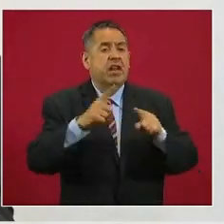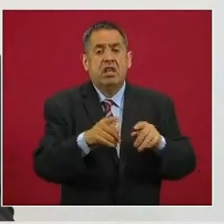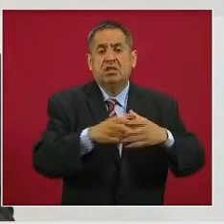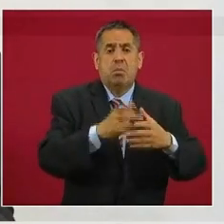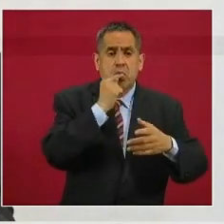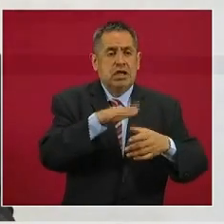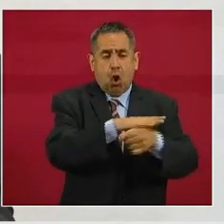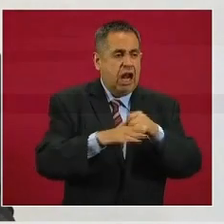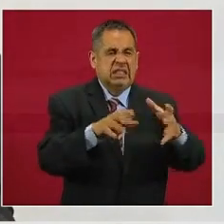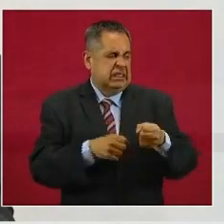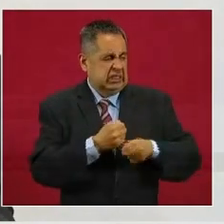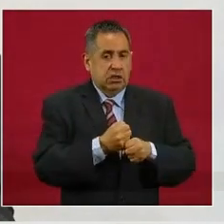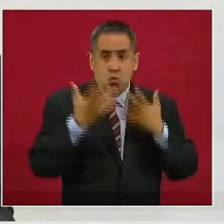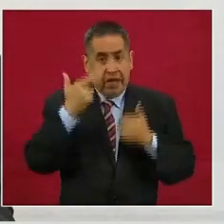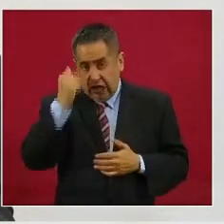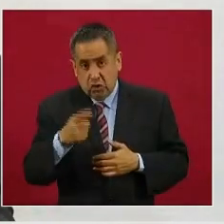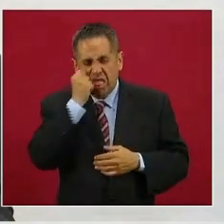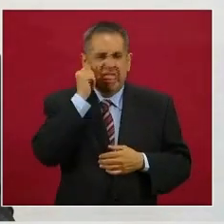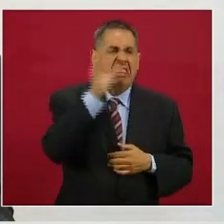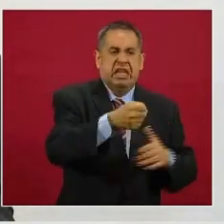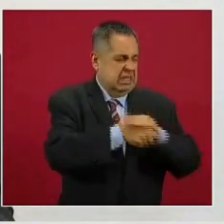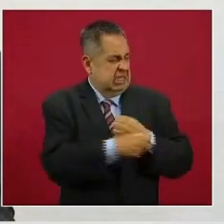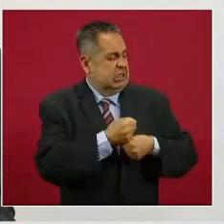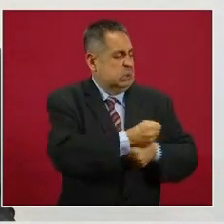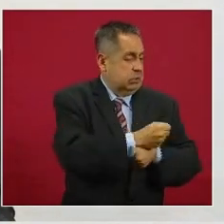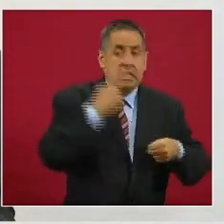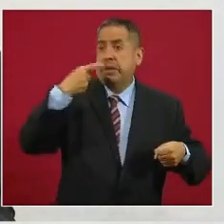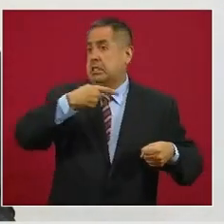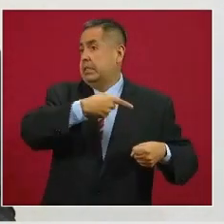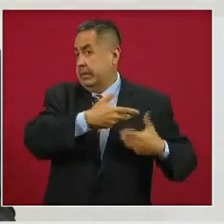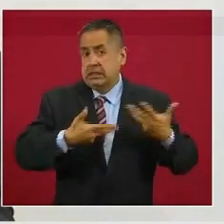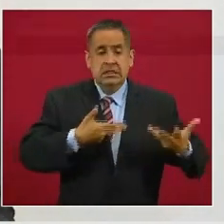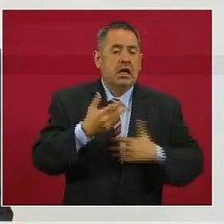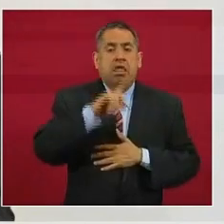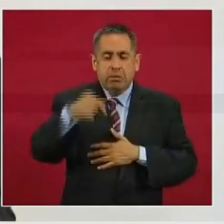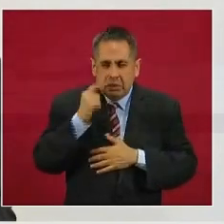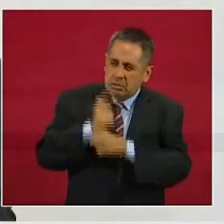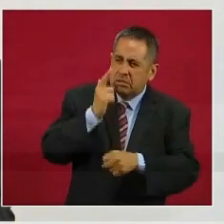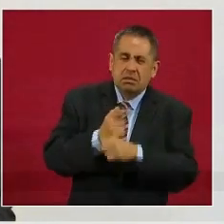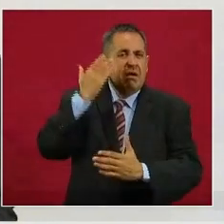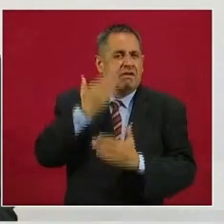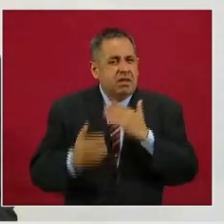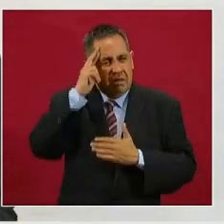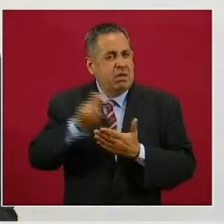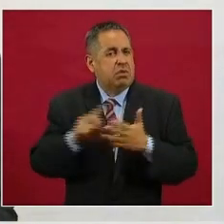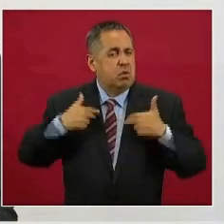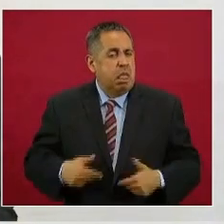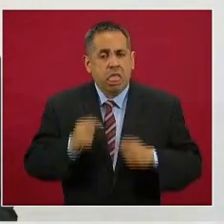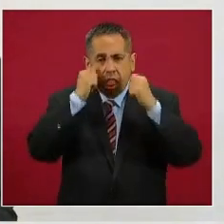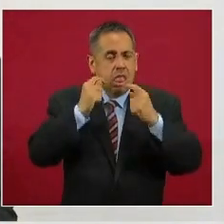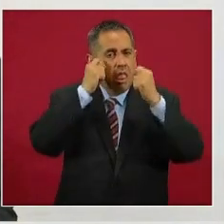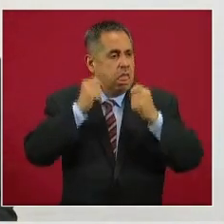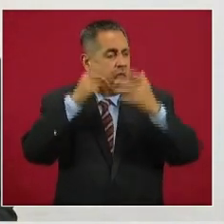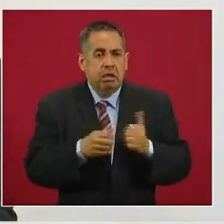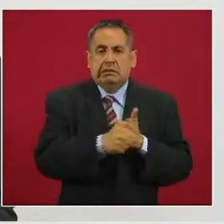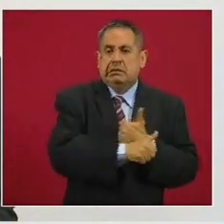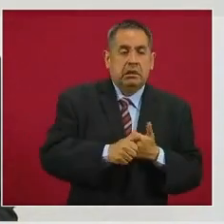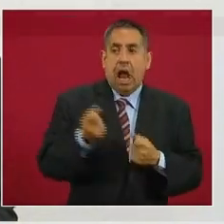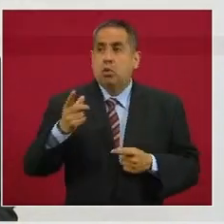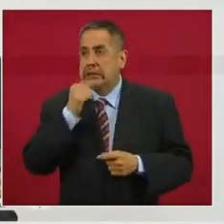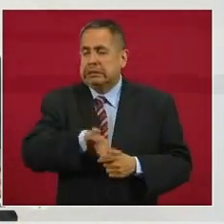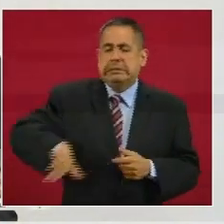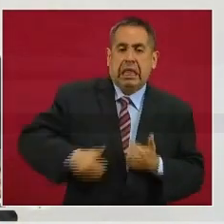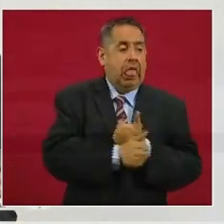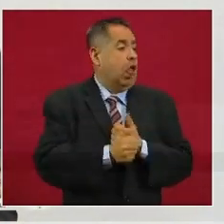corporaciones locales, consignándolos ilegalmente para que después se vinieran abajo todos esos procesos por sus violaciones masivas a los derechos humanos que tenían por objeto encubrir a los policías y a